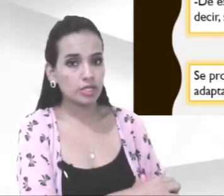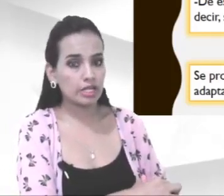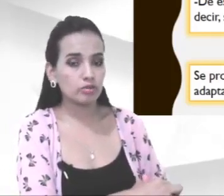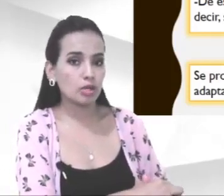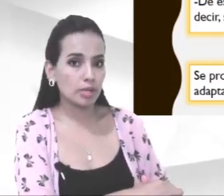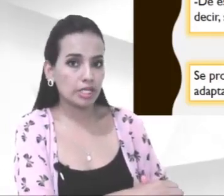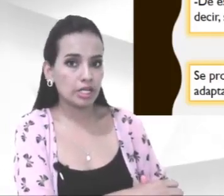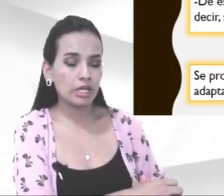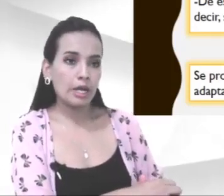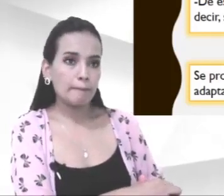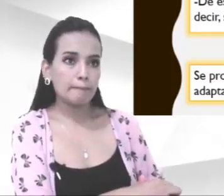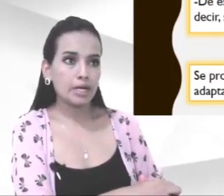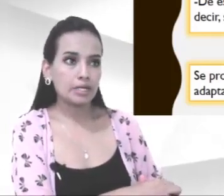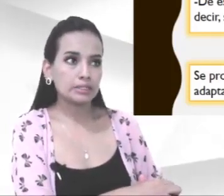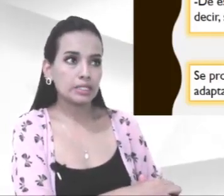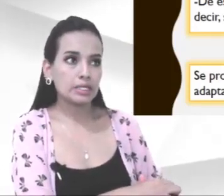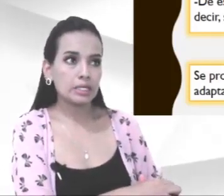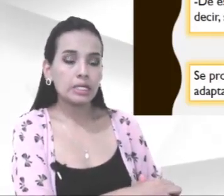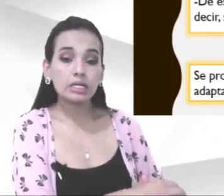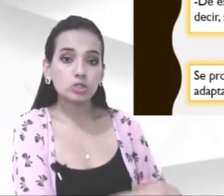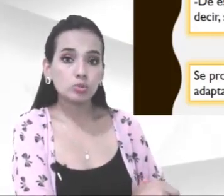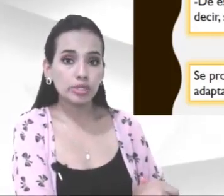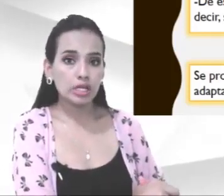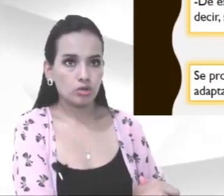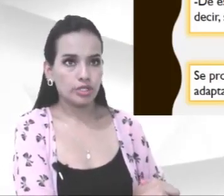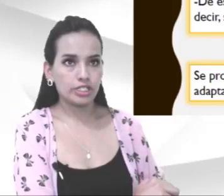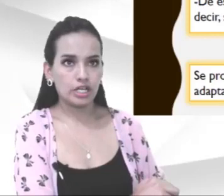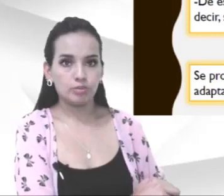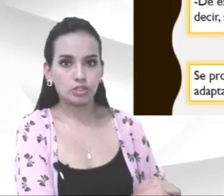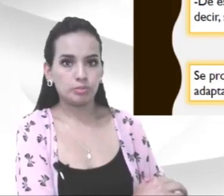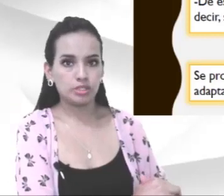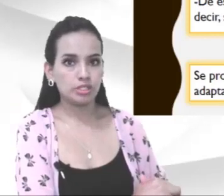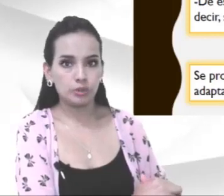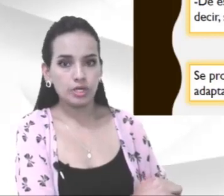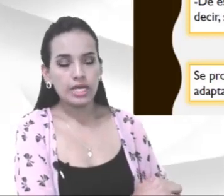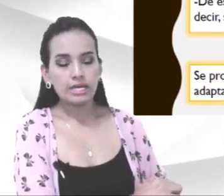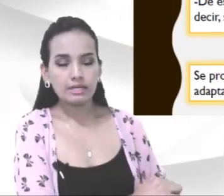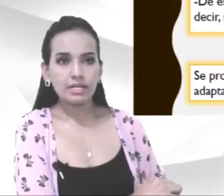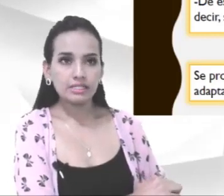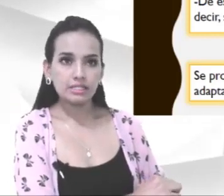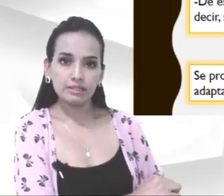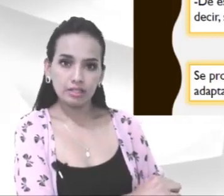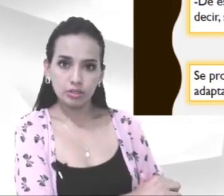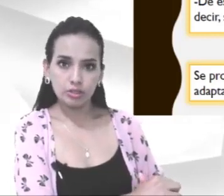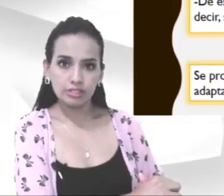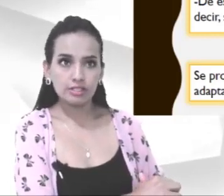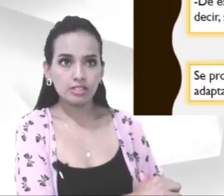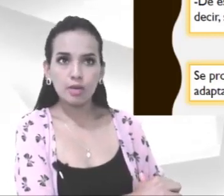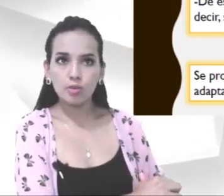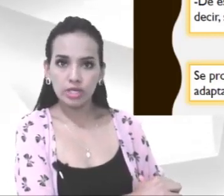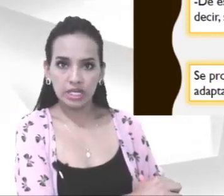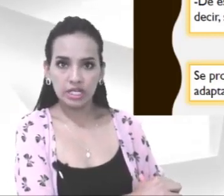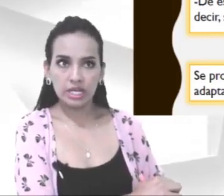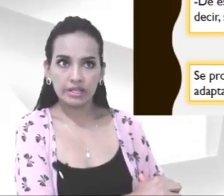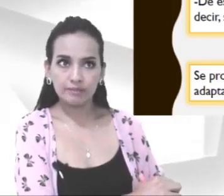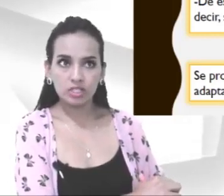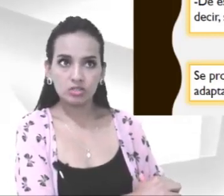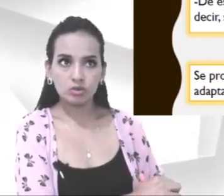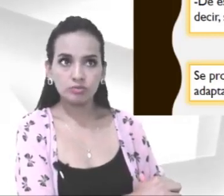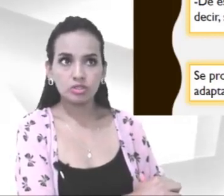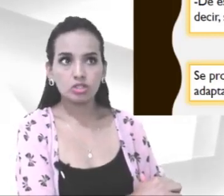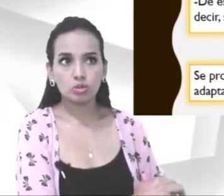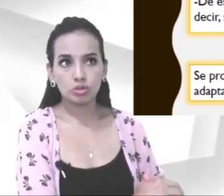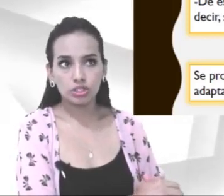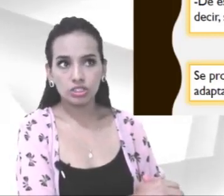los verdad de una manera más resumida lo que ya hemos aprendido en clases anteriores decíamos que la adaptación